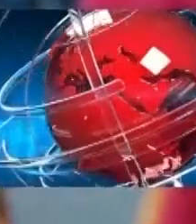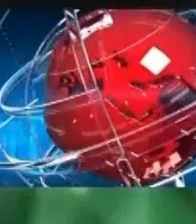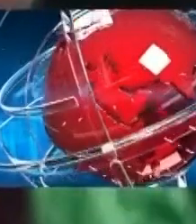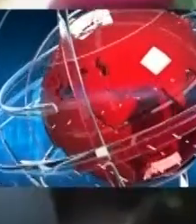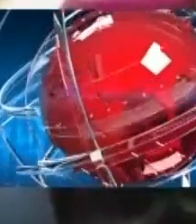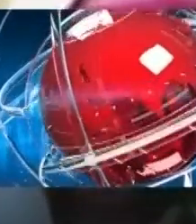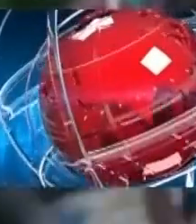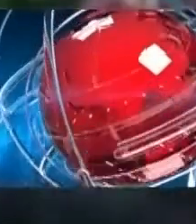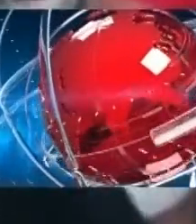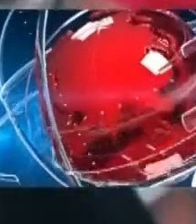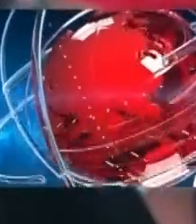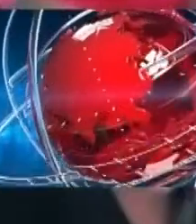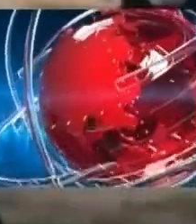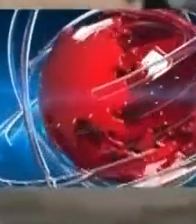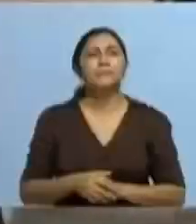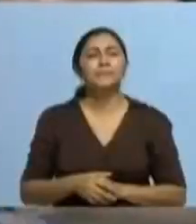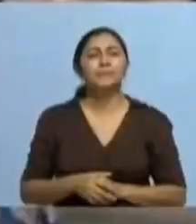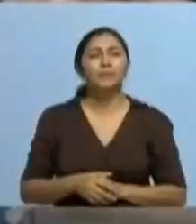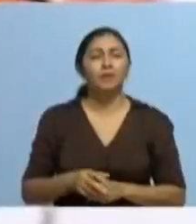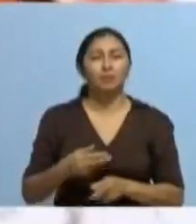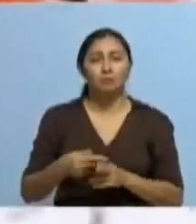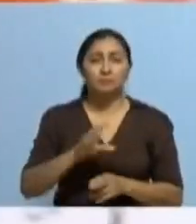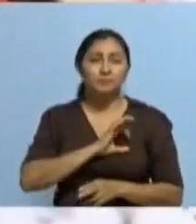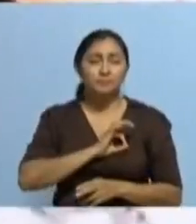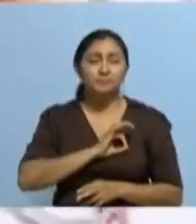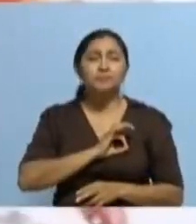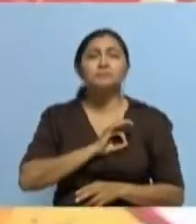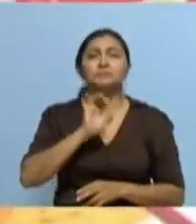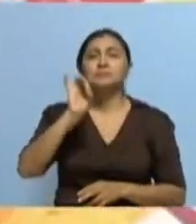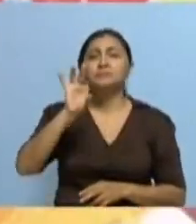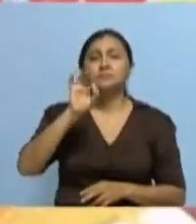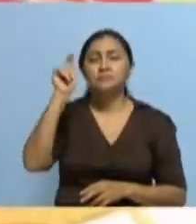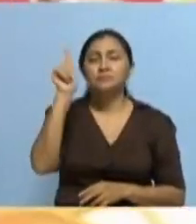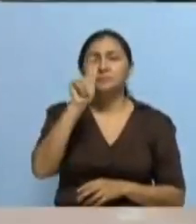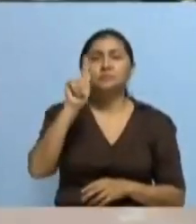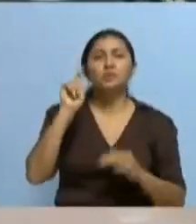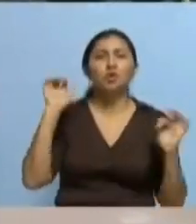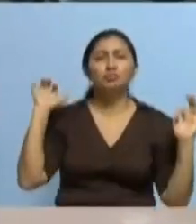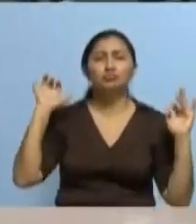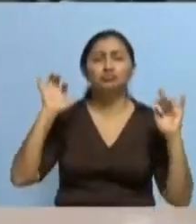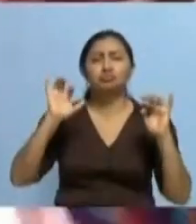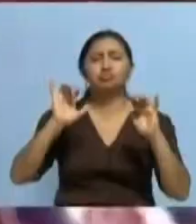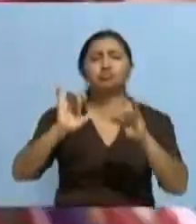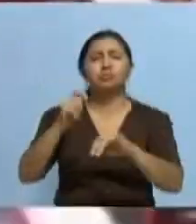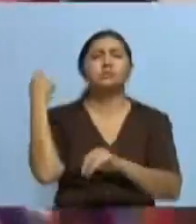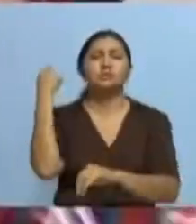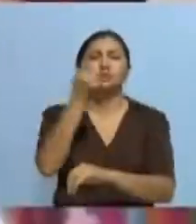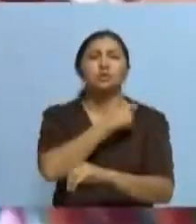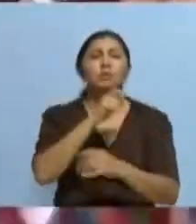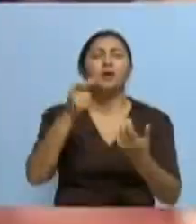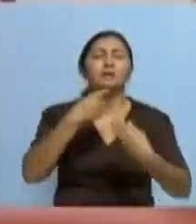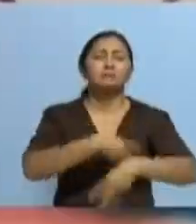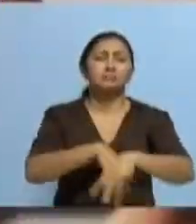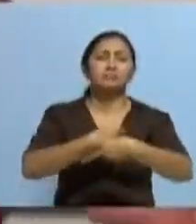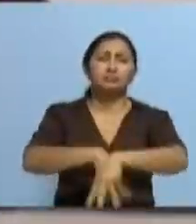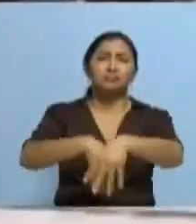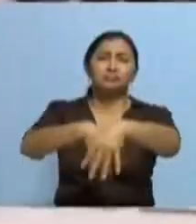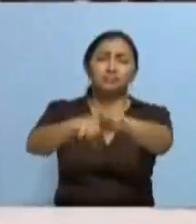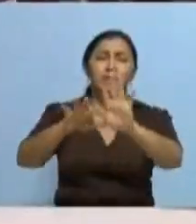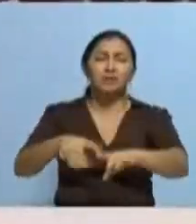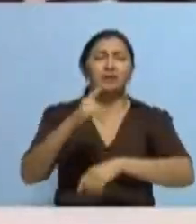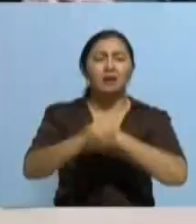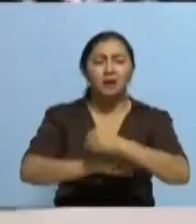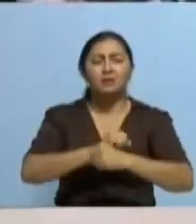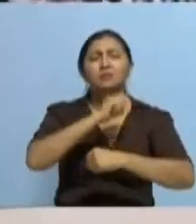Este sábado 15 de febrero todos los caminos conducen a Santo Tomás, en donde se vivirá la batalla de flores y el renado intermunicipal que cada año